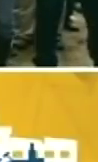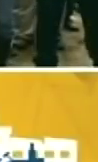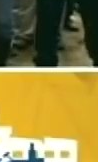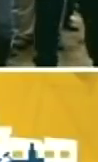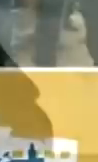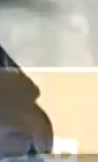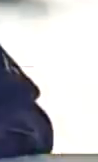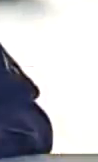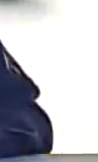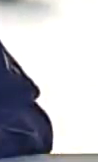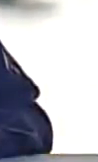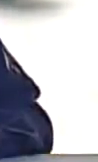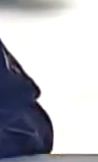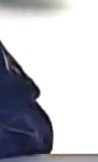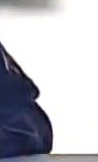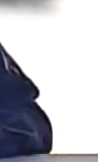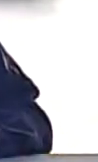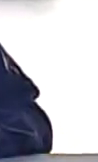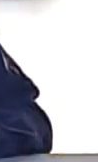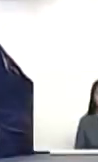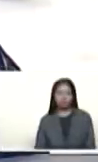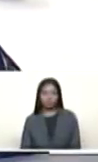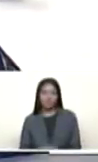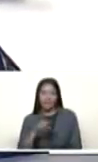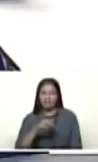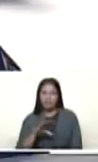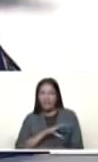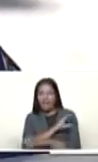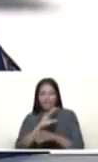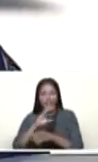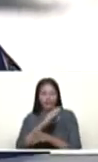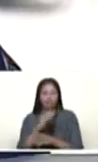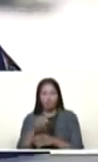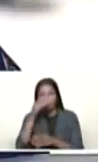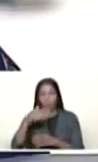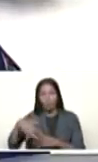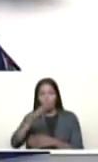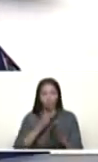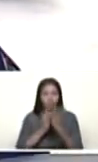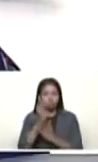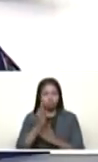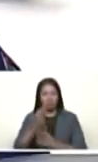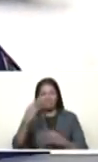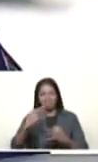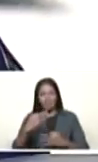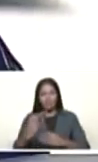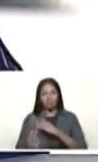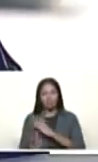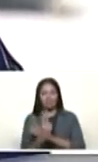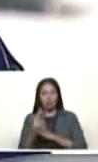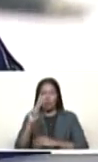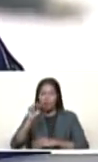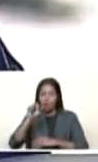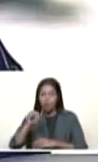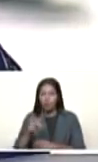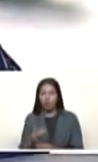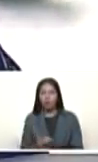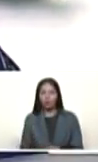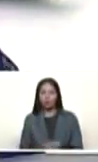nunca. Ese es el canto de un pueblo, leales siempre. Traidores nunca.